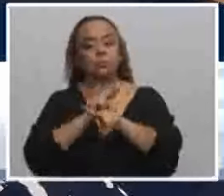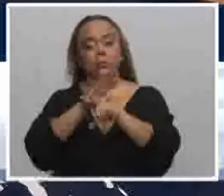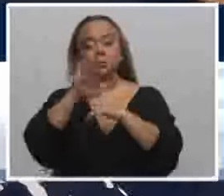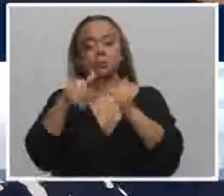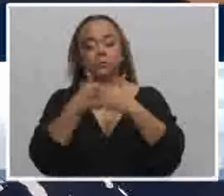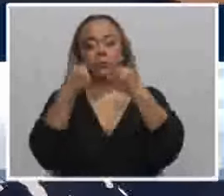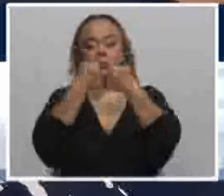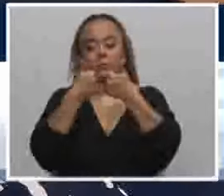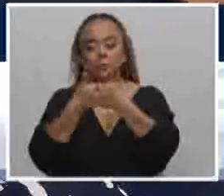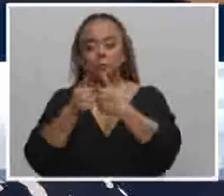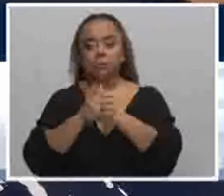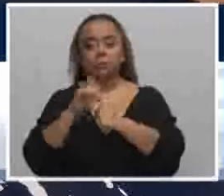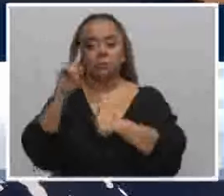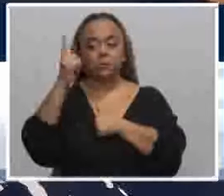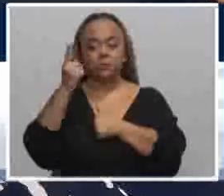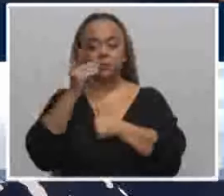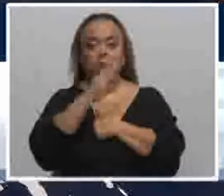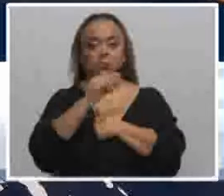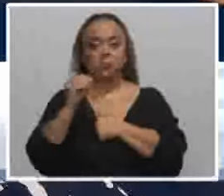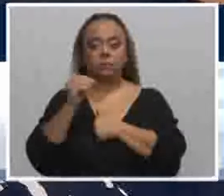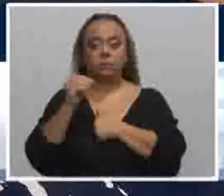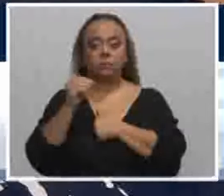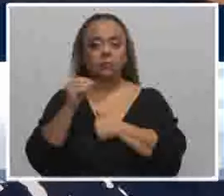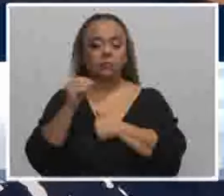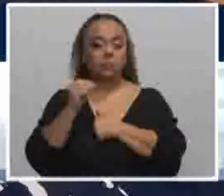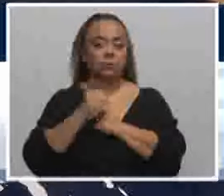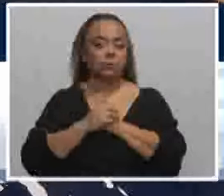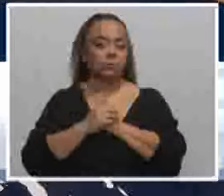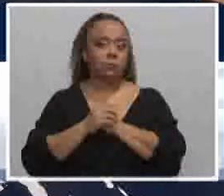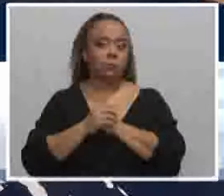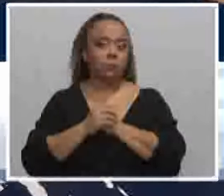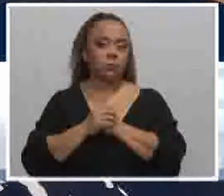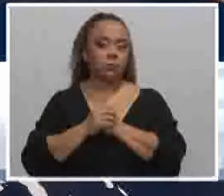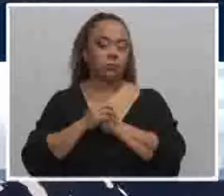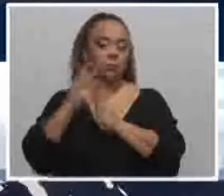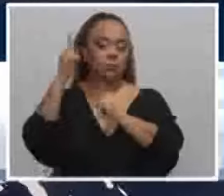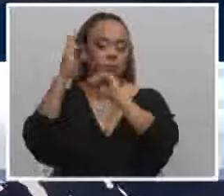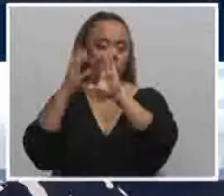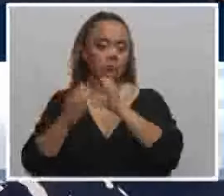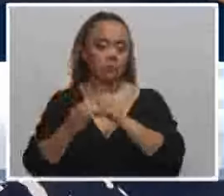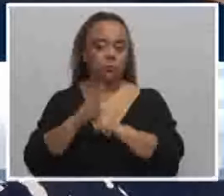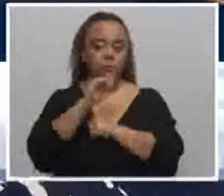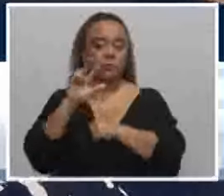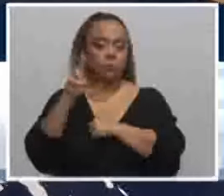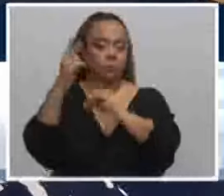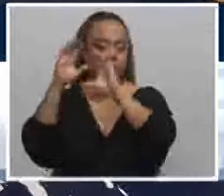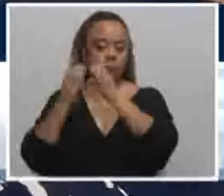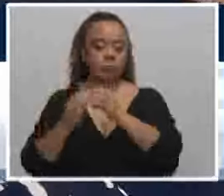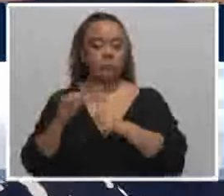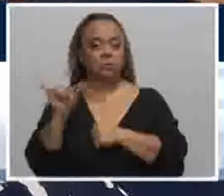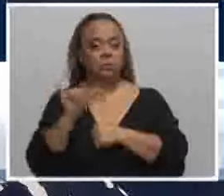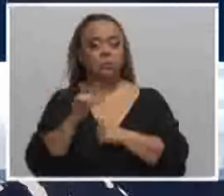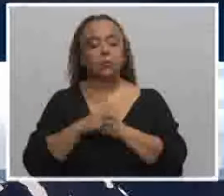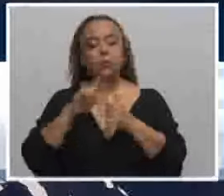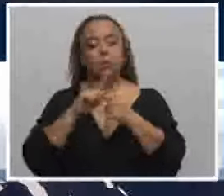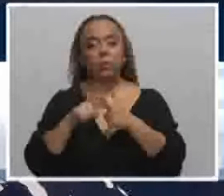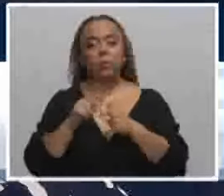los partidos, tanto de primera como de Liga de Ascenso y de Tercera División también.